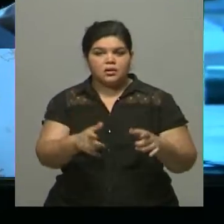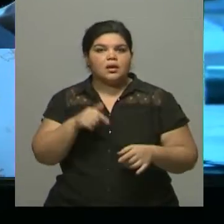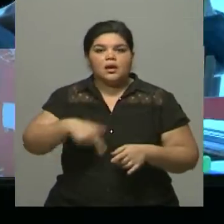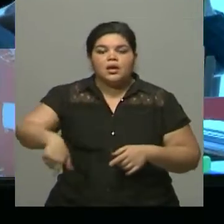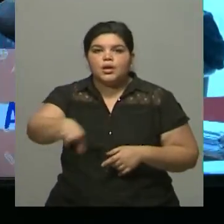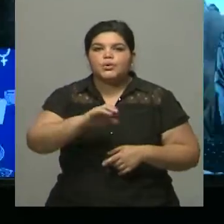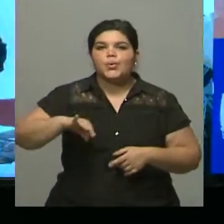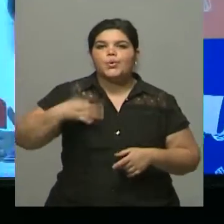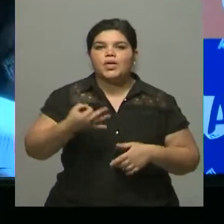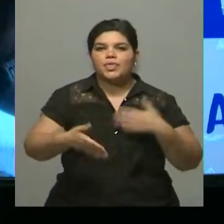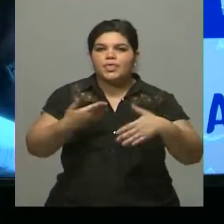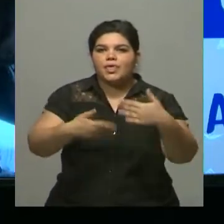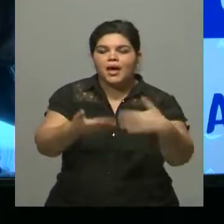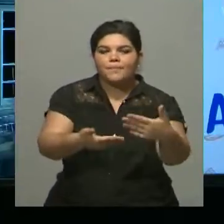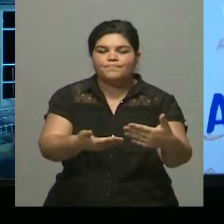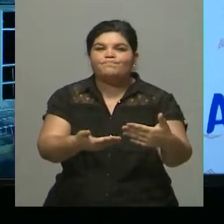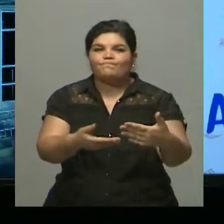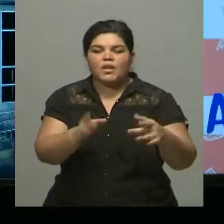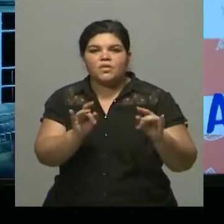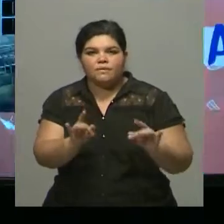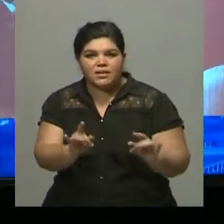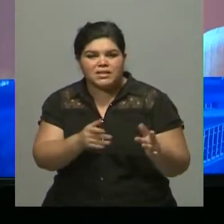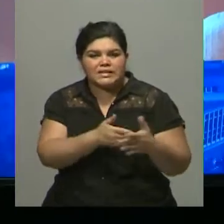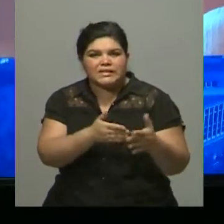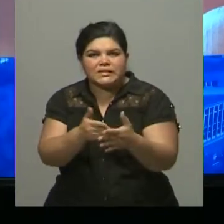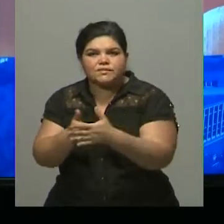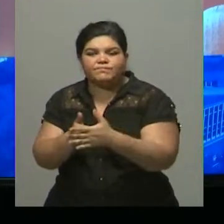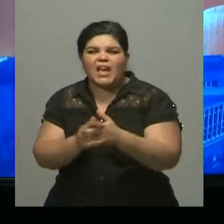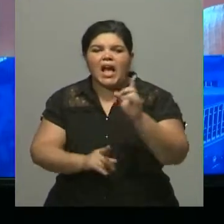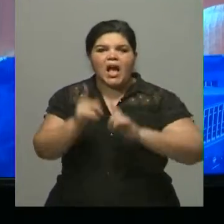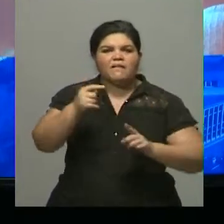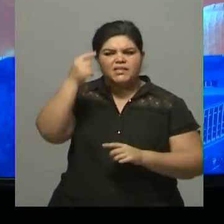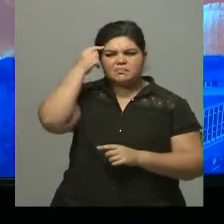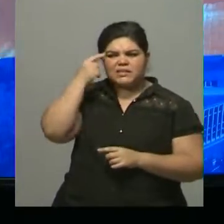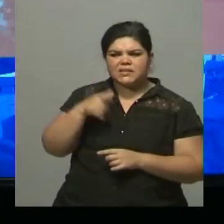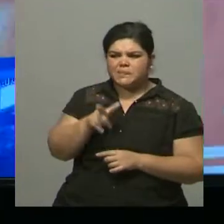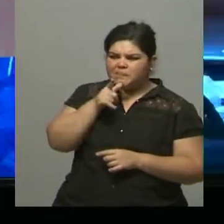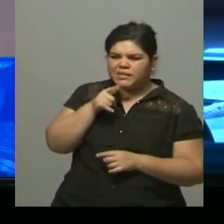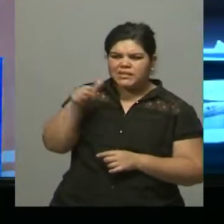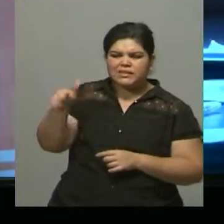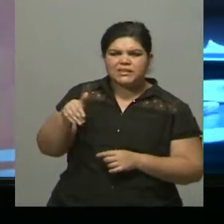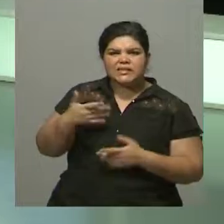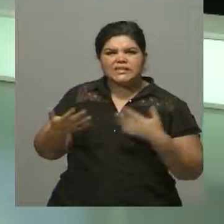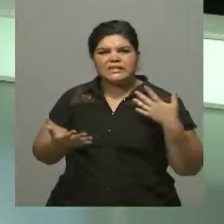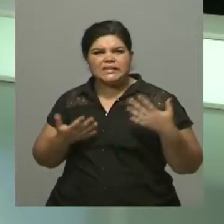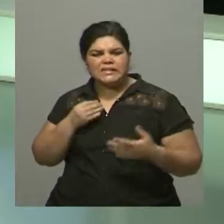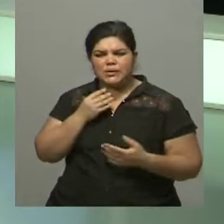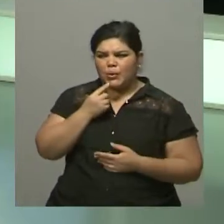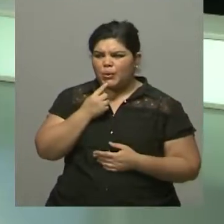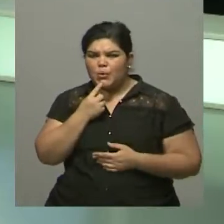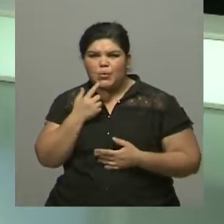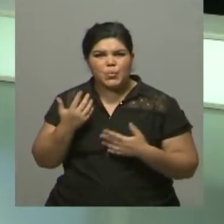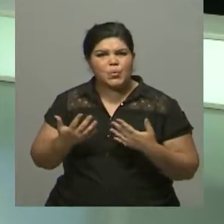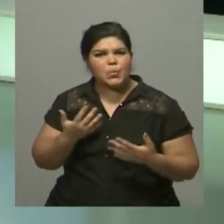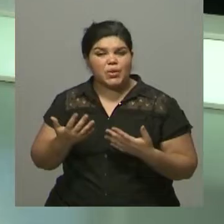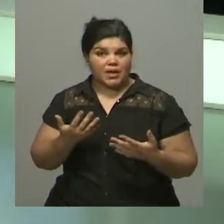en ese ámbito la persona con discapacidad, y muchas veces por prejuicio, por pensar que no van a estar. Y la verdad que nosotros vemos y tenemos